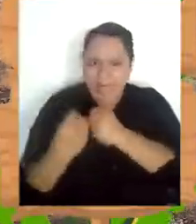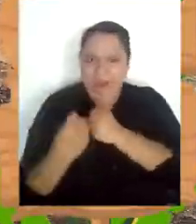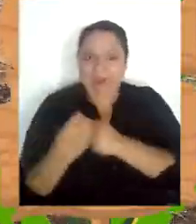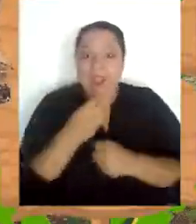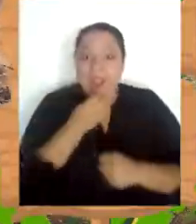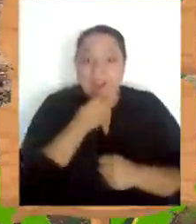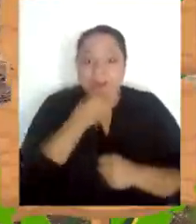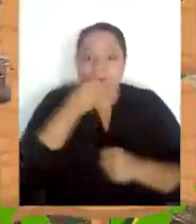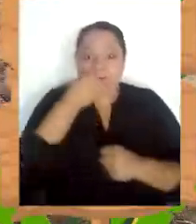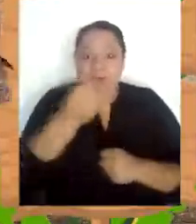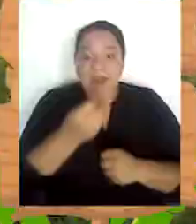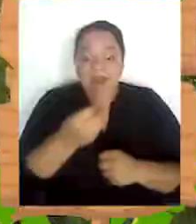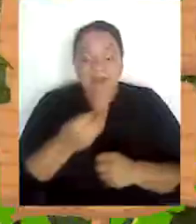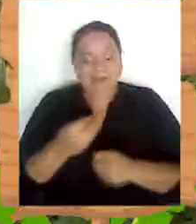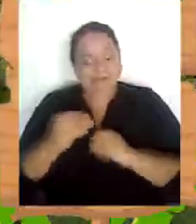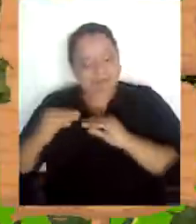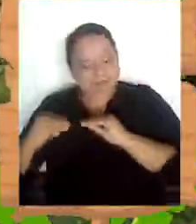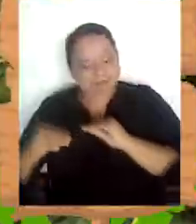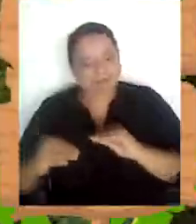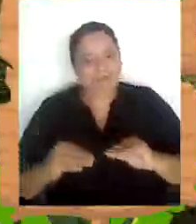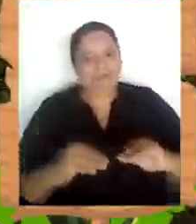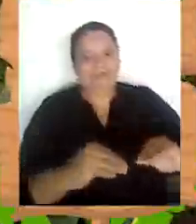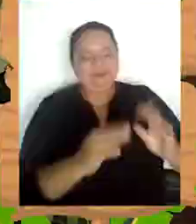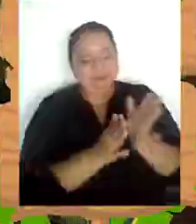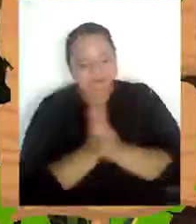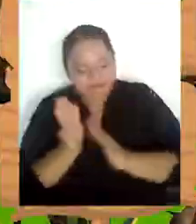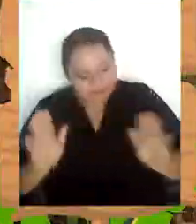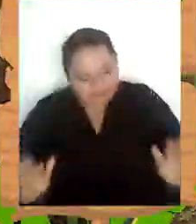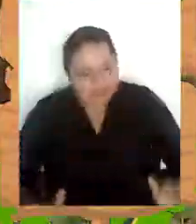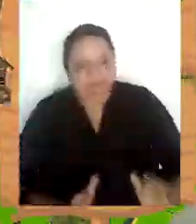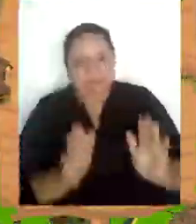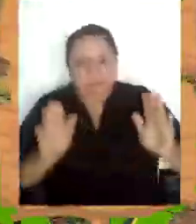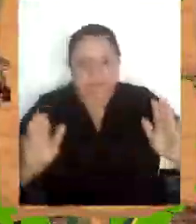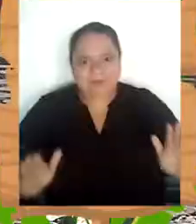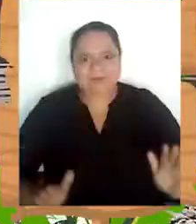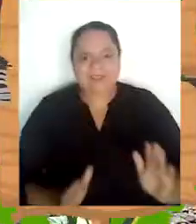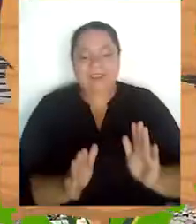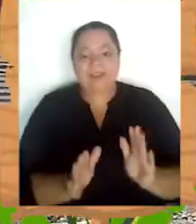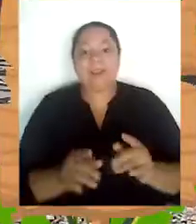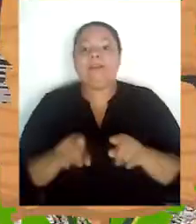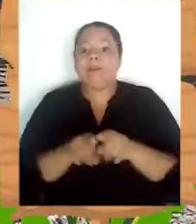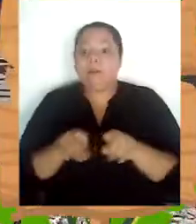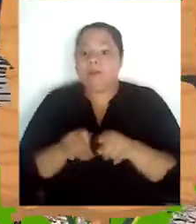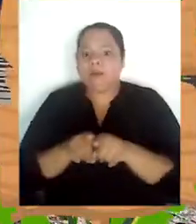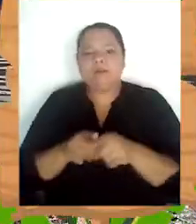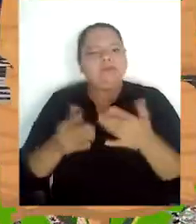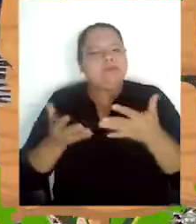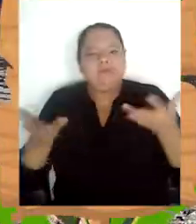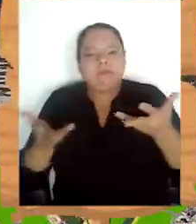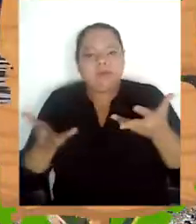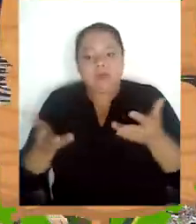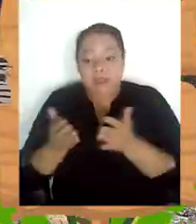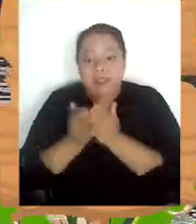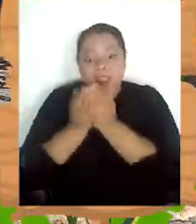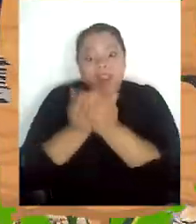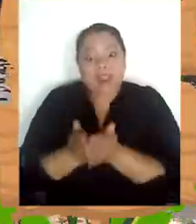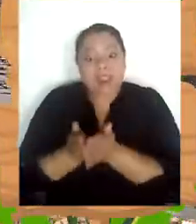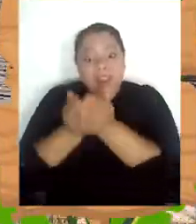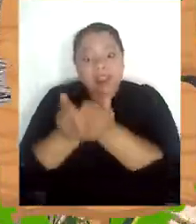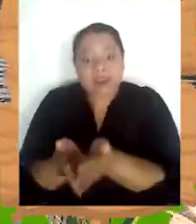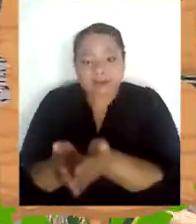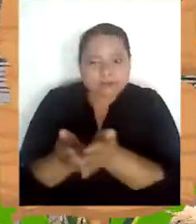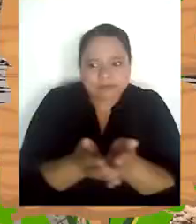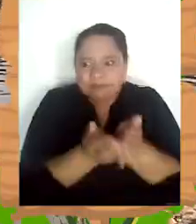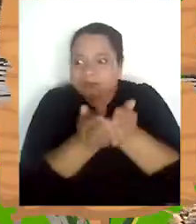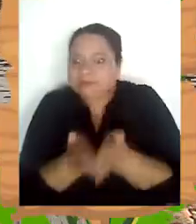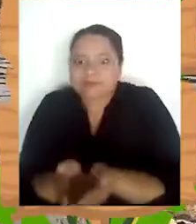abuelos nos impulsan para seguir trabajando. También realizamos prácticas como canaletear para ir